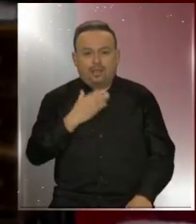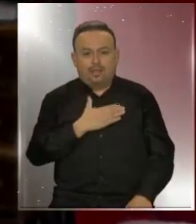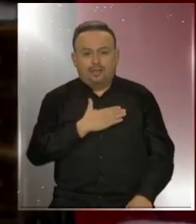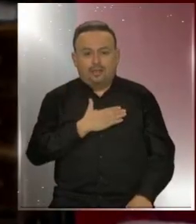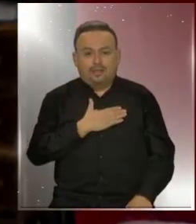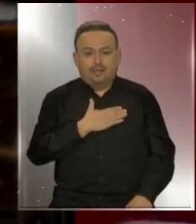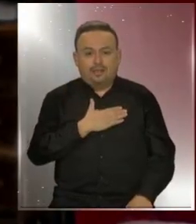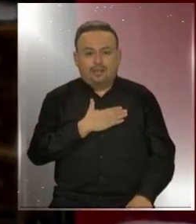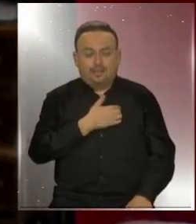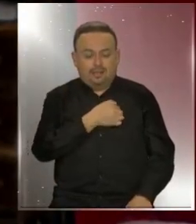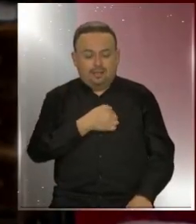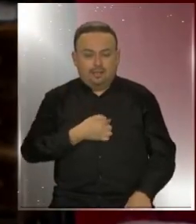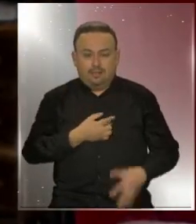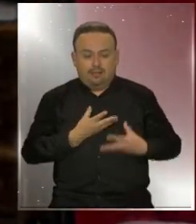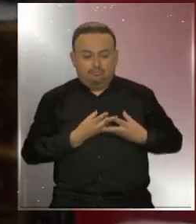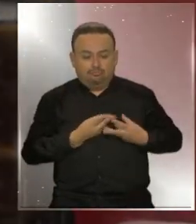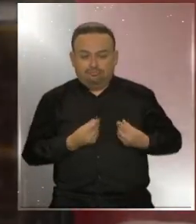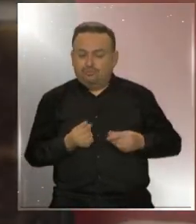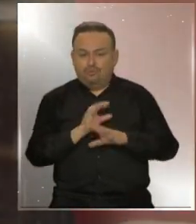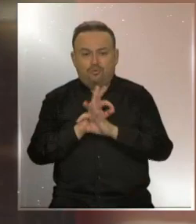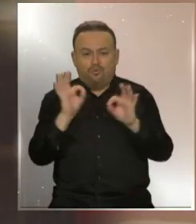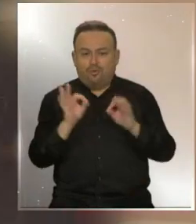que te dejan heridas que no cicatrizan nunca.